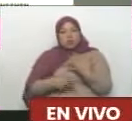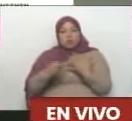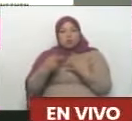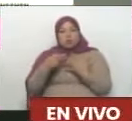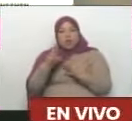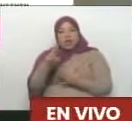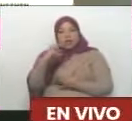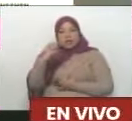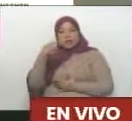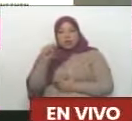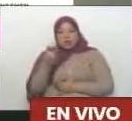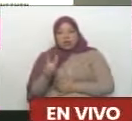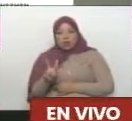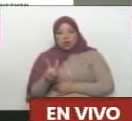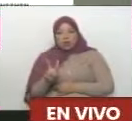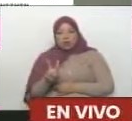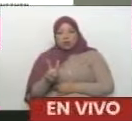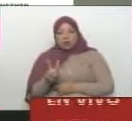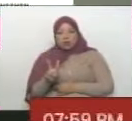Caracas Televisión.